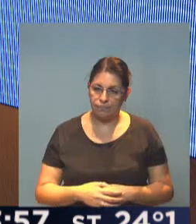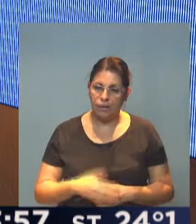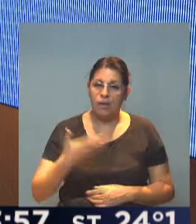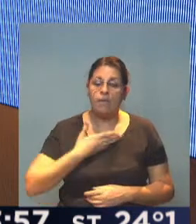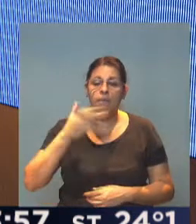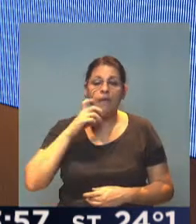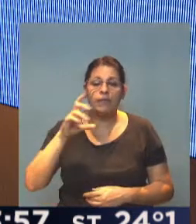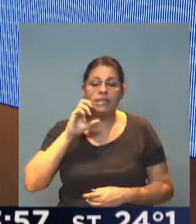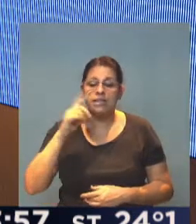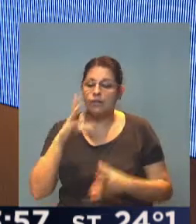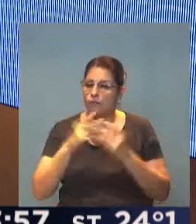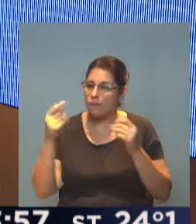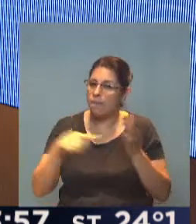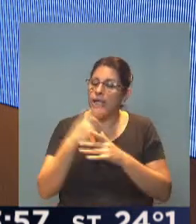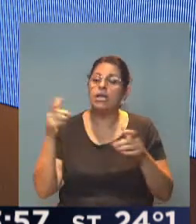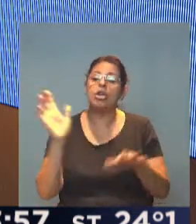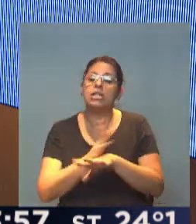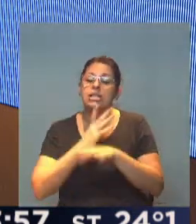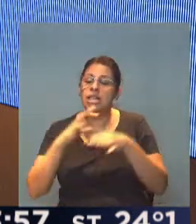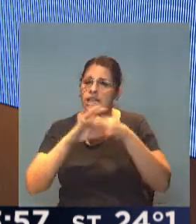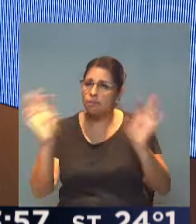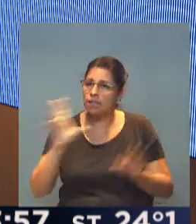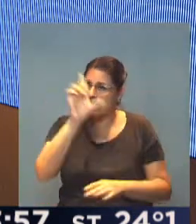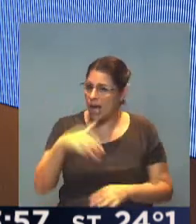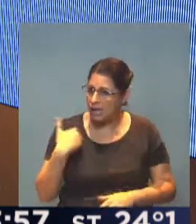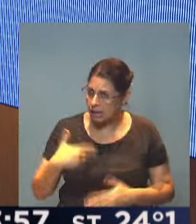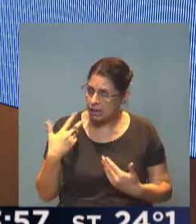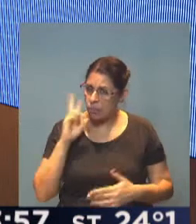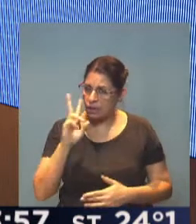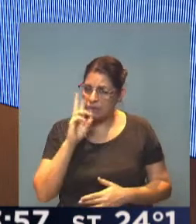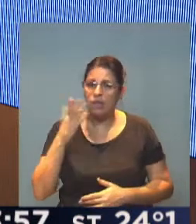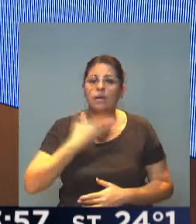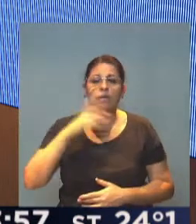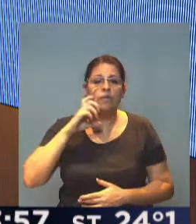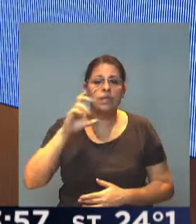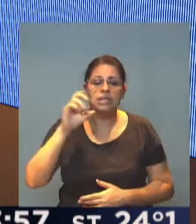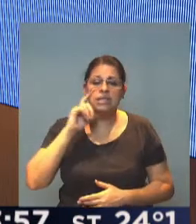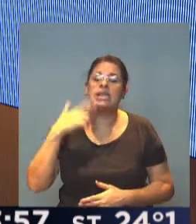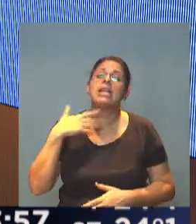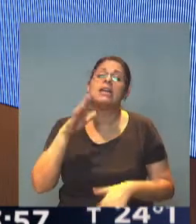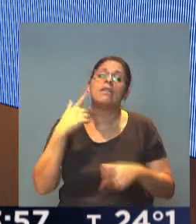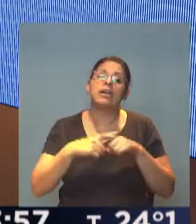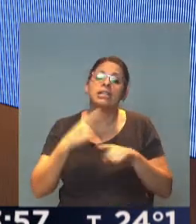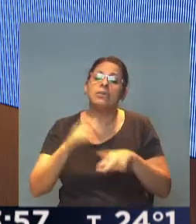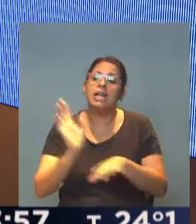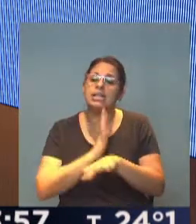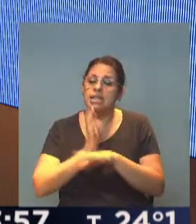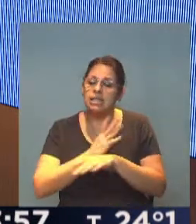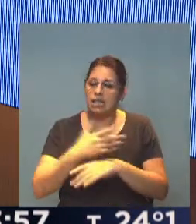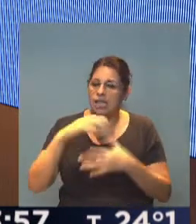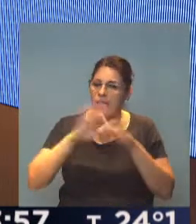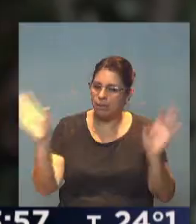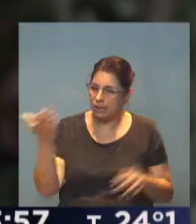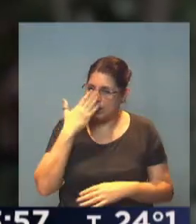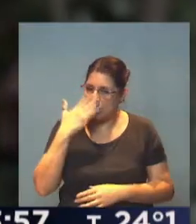Terminó el Bafisi, pero hay muchísimo cine independiente para ver en toda la Argentina. Por ejemplo, el FISIC, el Festival Internacional de Cine Independiente de Córdoba, que tiene una nueva edición,